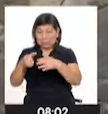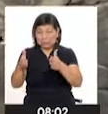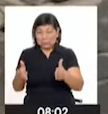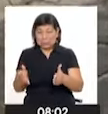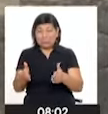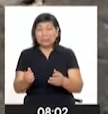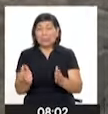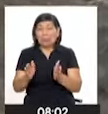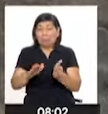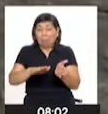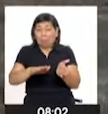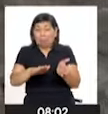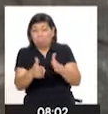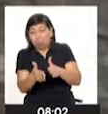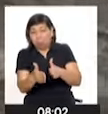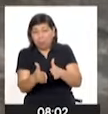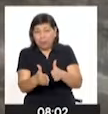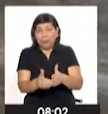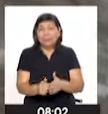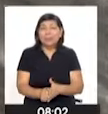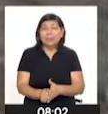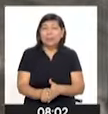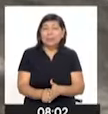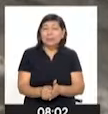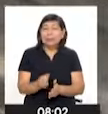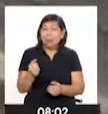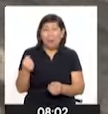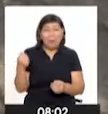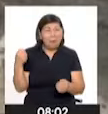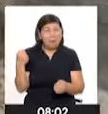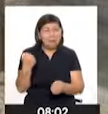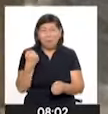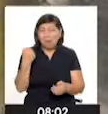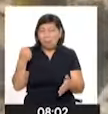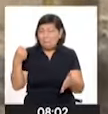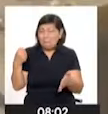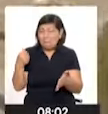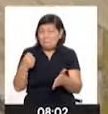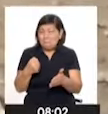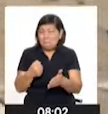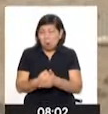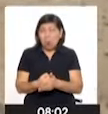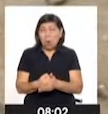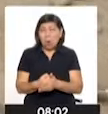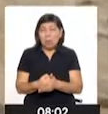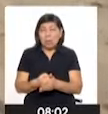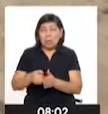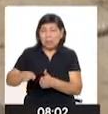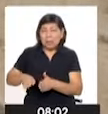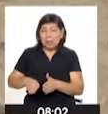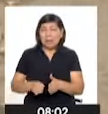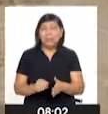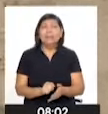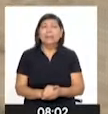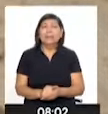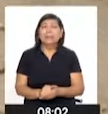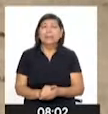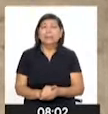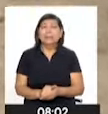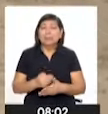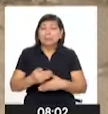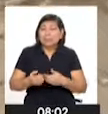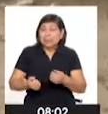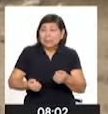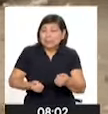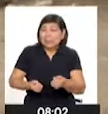dejado inclinado. Ha sido tal violento el choque, el despiste de este vehículo, que ha seguido